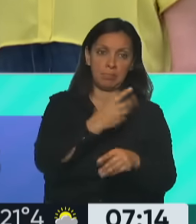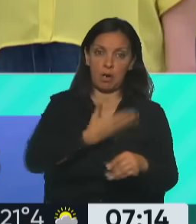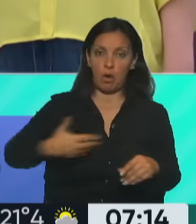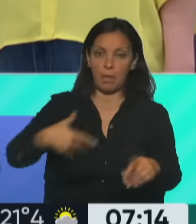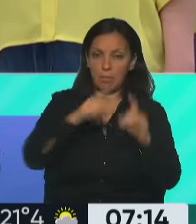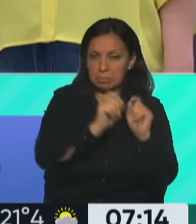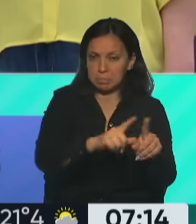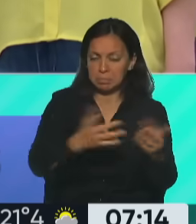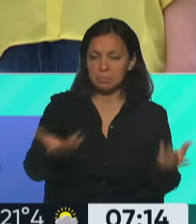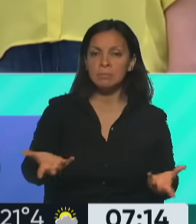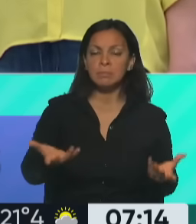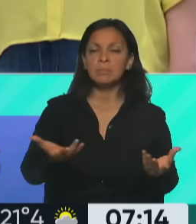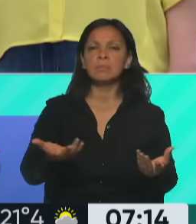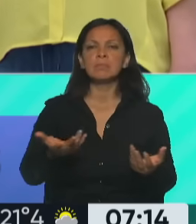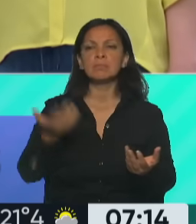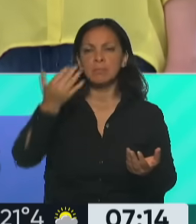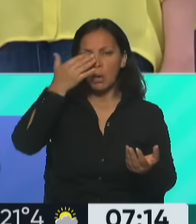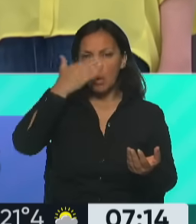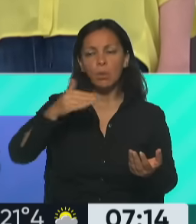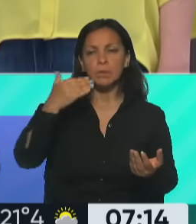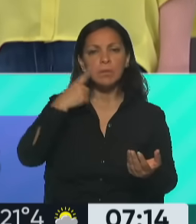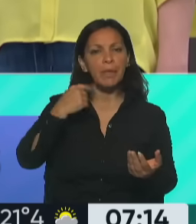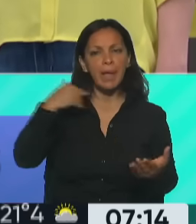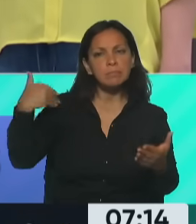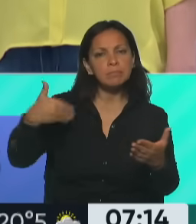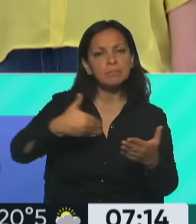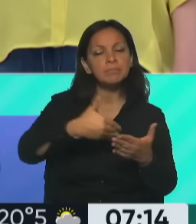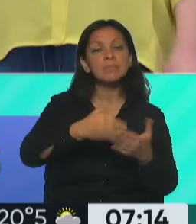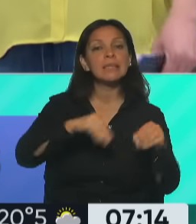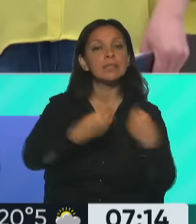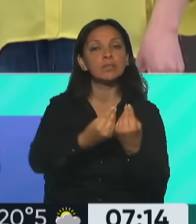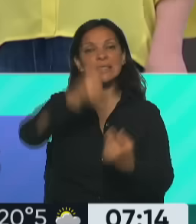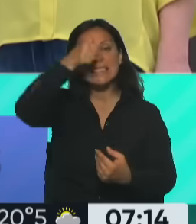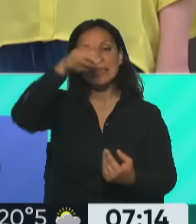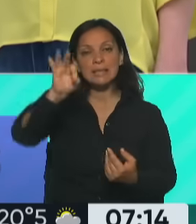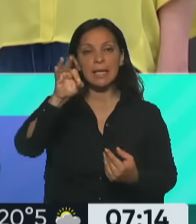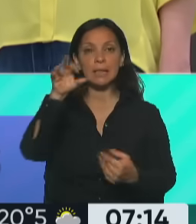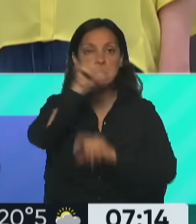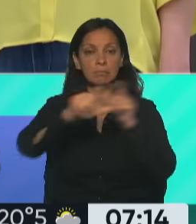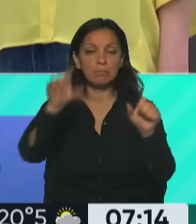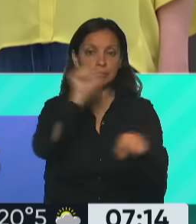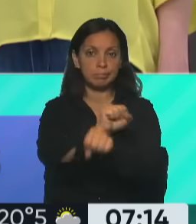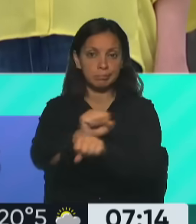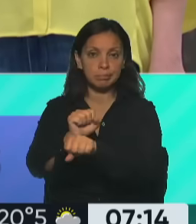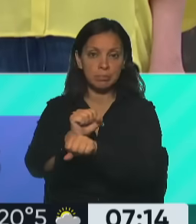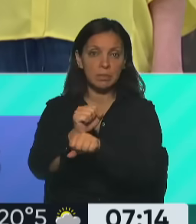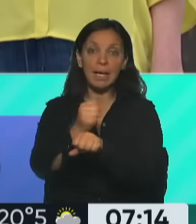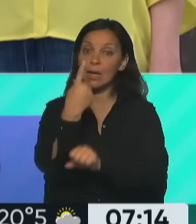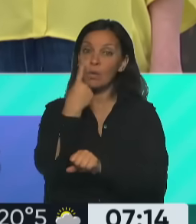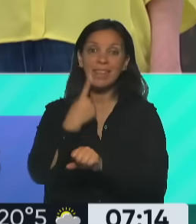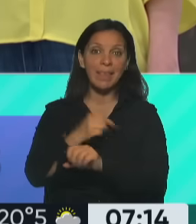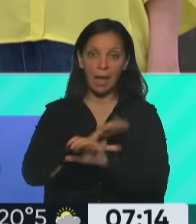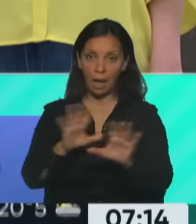últimos días se produjeron varias detenciones, 60 detenciones en 24 horas. Esto hay